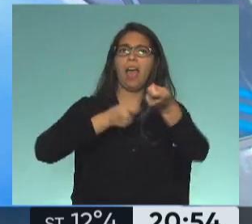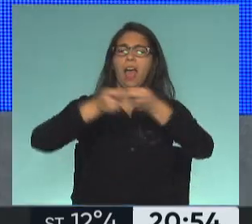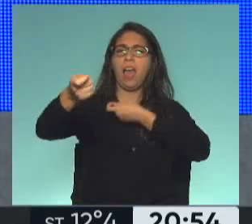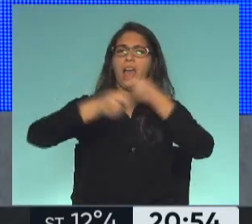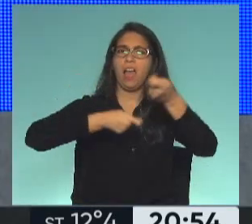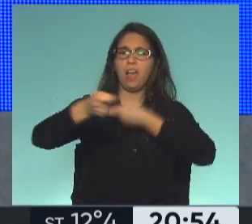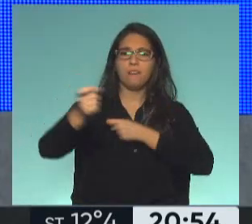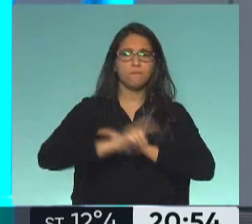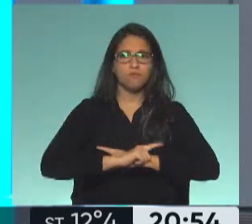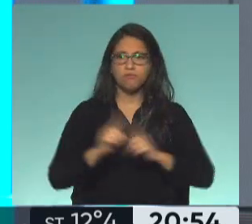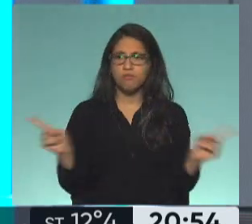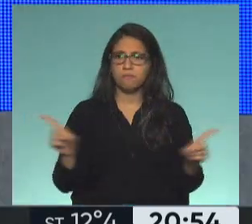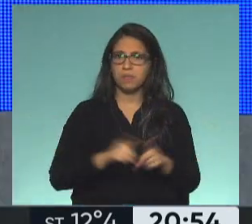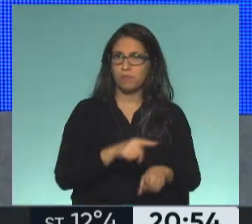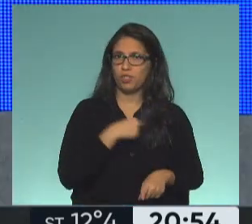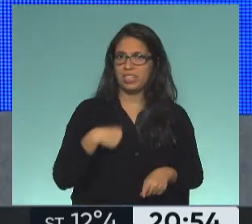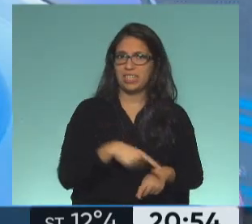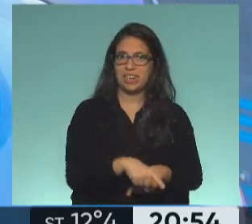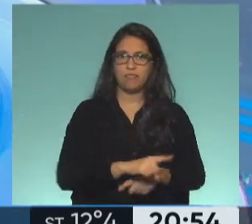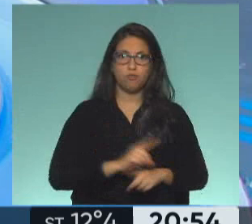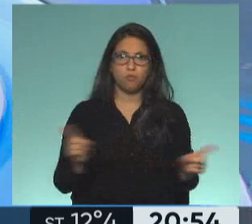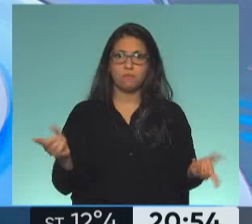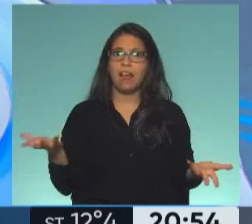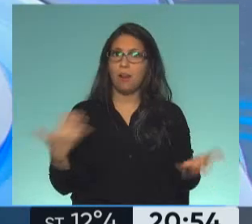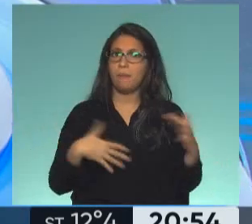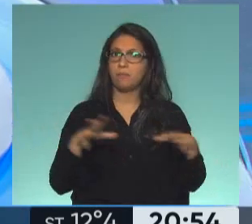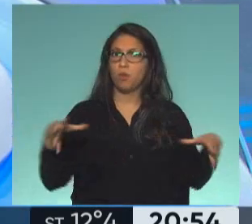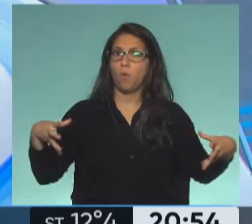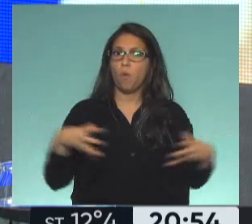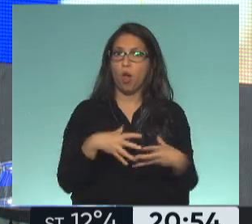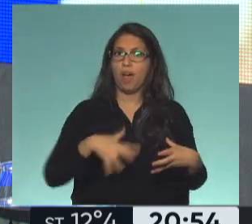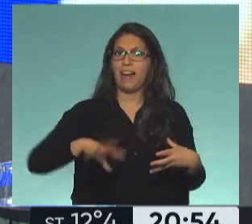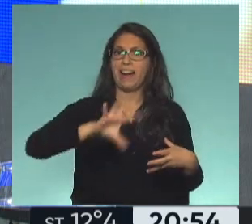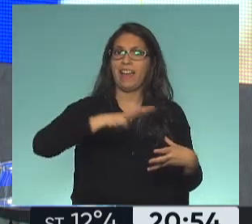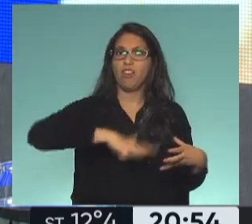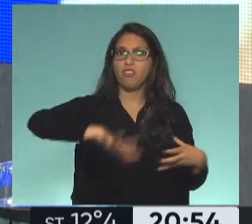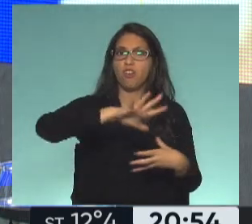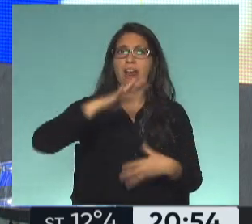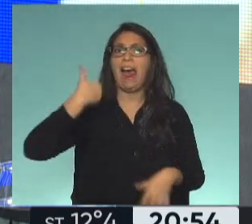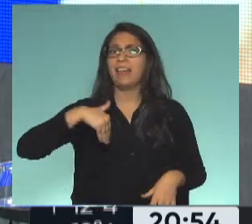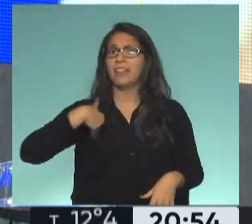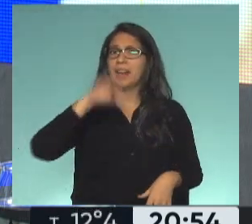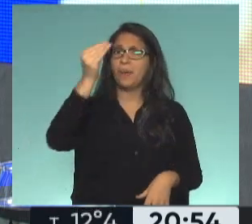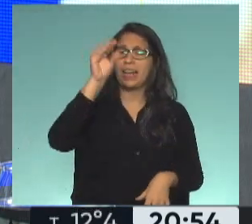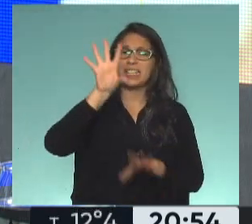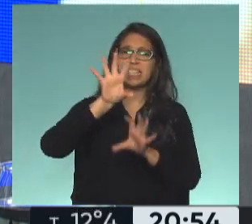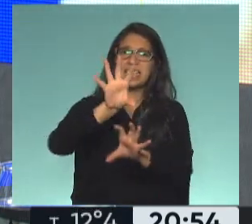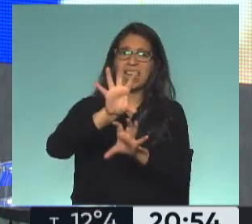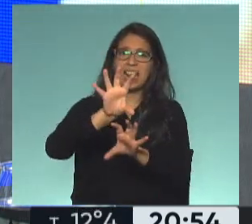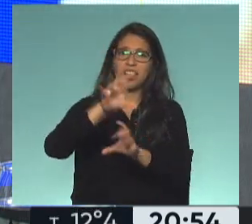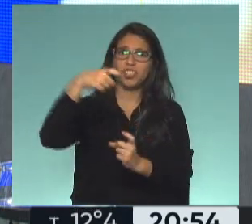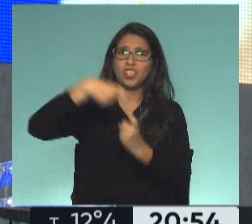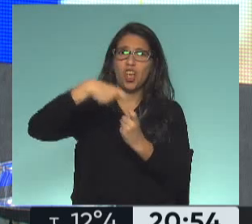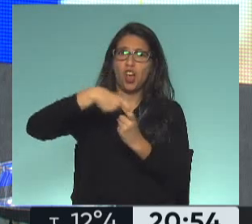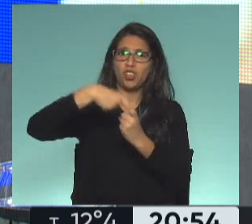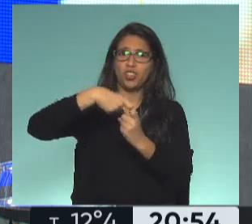así como lo planteó con China, ¿por qué no? Sí, sobre todo dentro de un bloque regional. O sea, Argentina y Brasil no solo son socios,